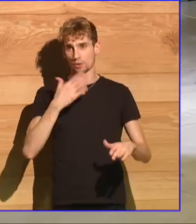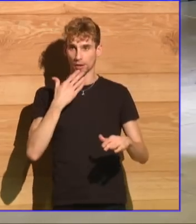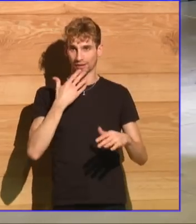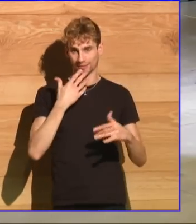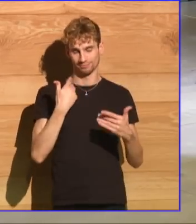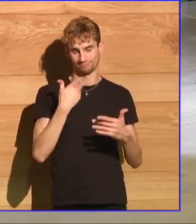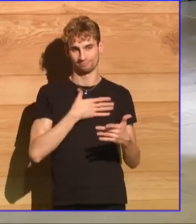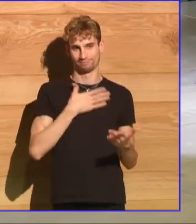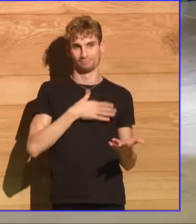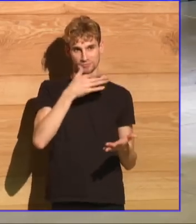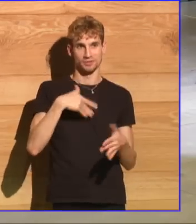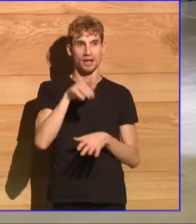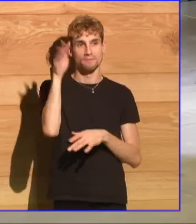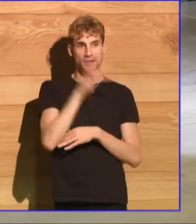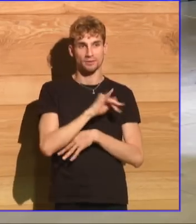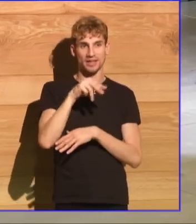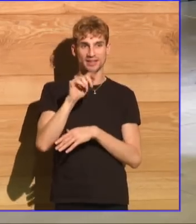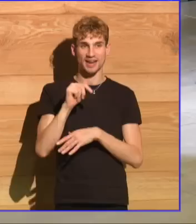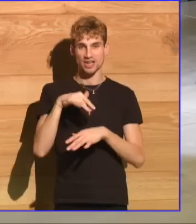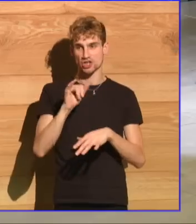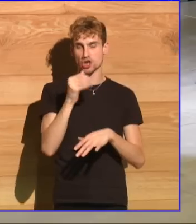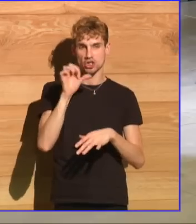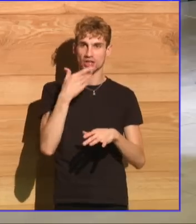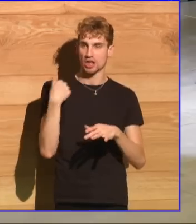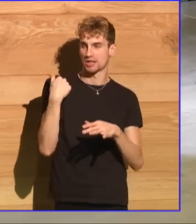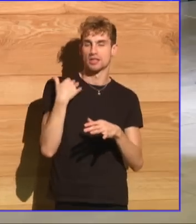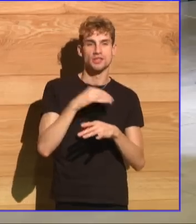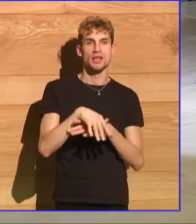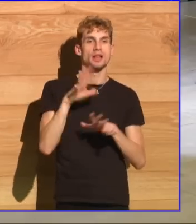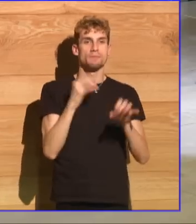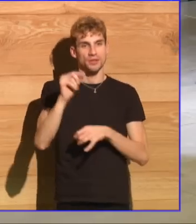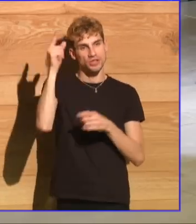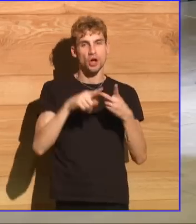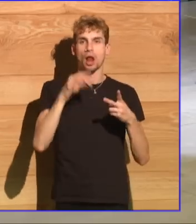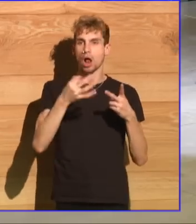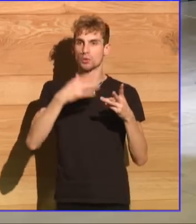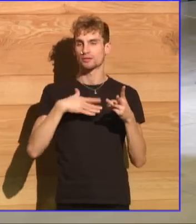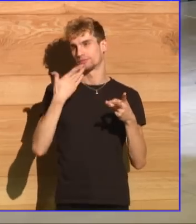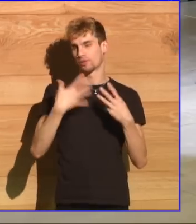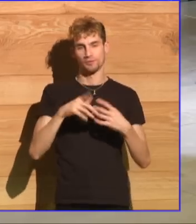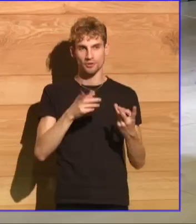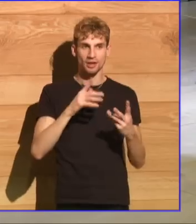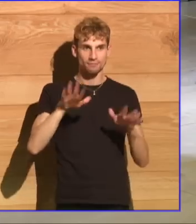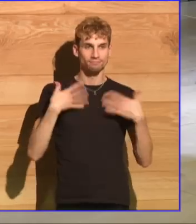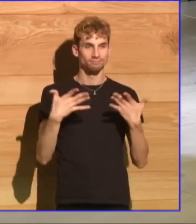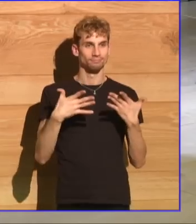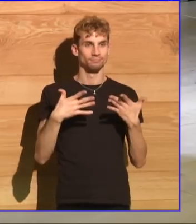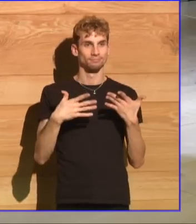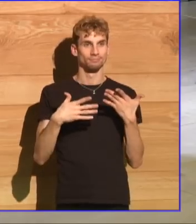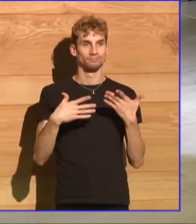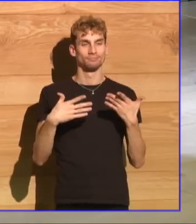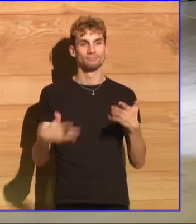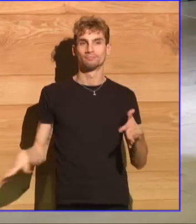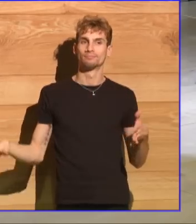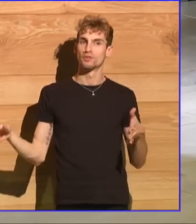hacer una peli de Indiana Jones que llevo, que si El Imperio del Sol, que si Always, que si por lo que sea no me está funcionando esto, y de repente